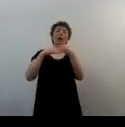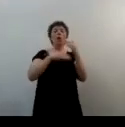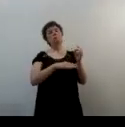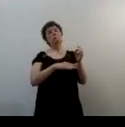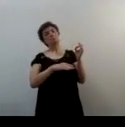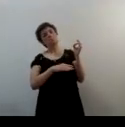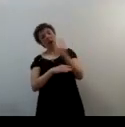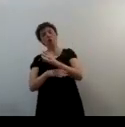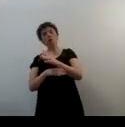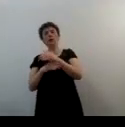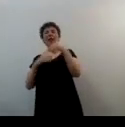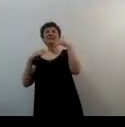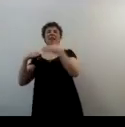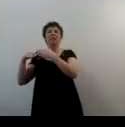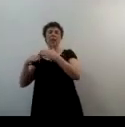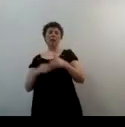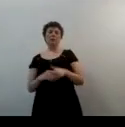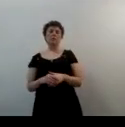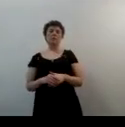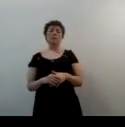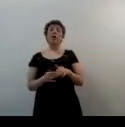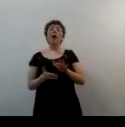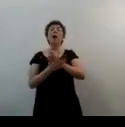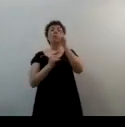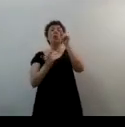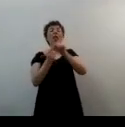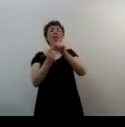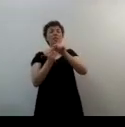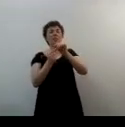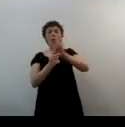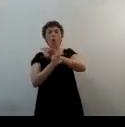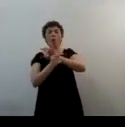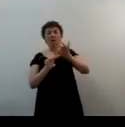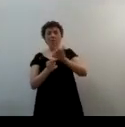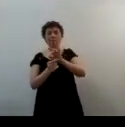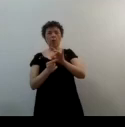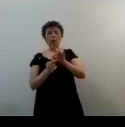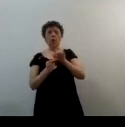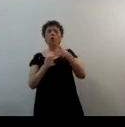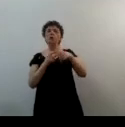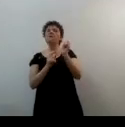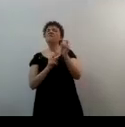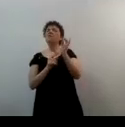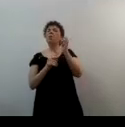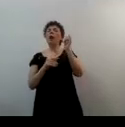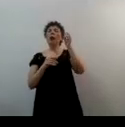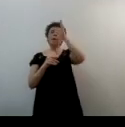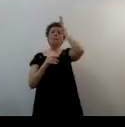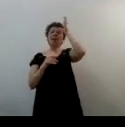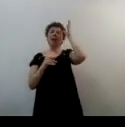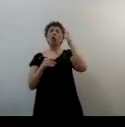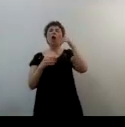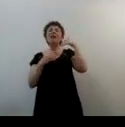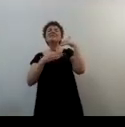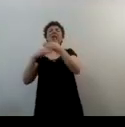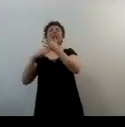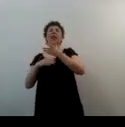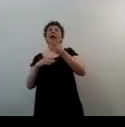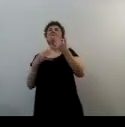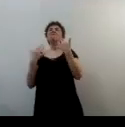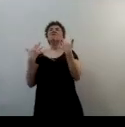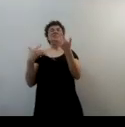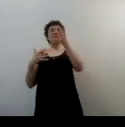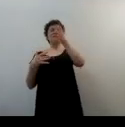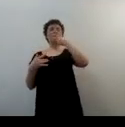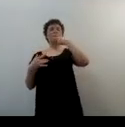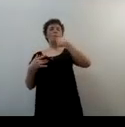hablando de este índice glucémico, es algo muy, muy, muy, muy habitual en verano con la sandía, que está muy rica, está muy fresquita, y uno, pues